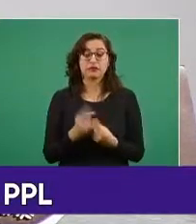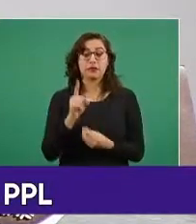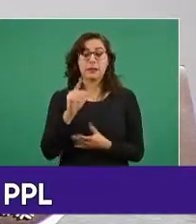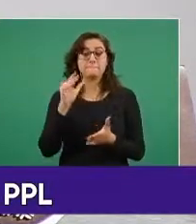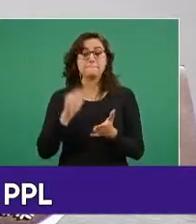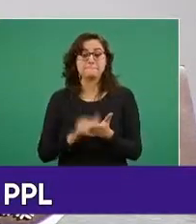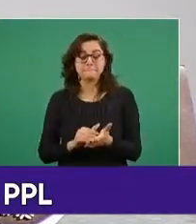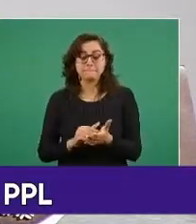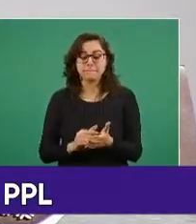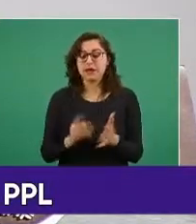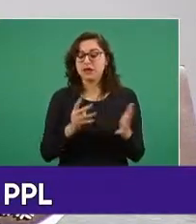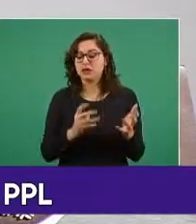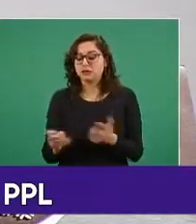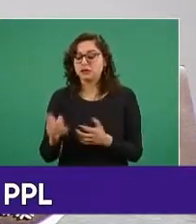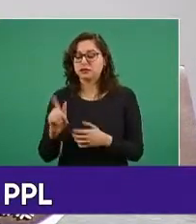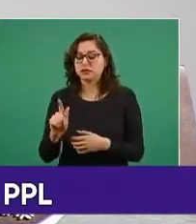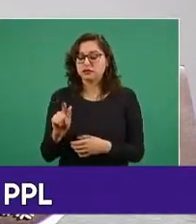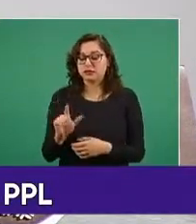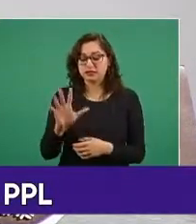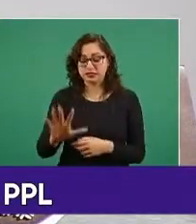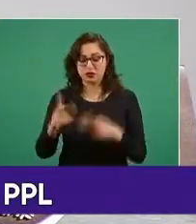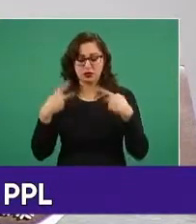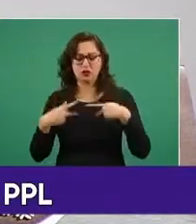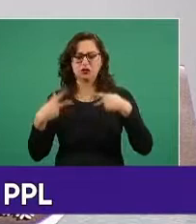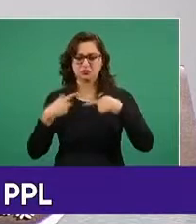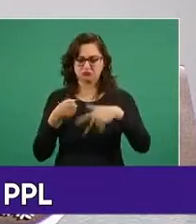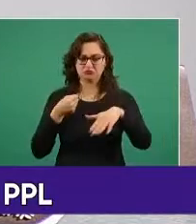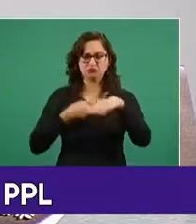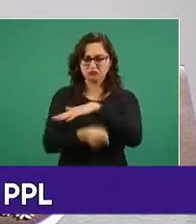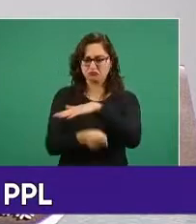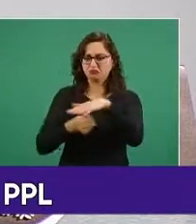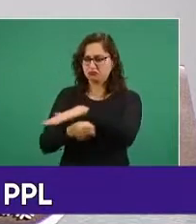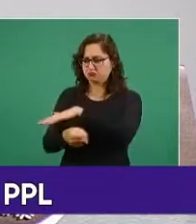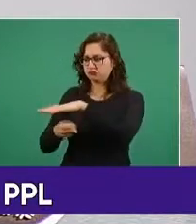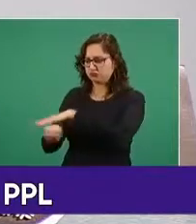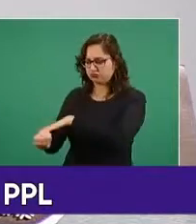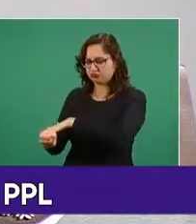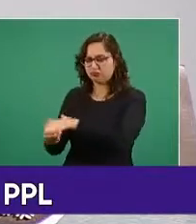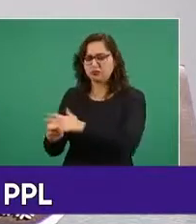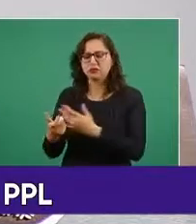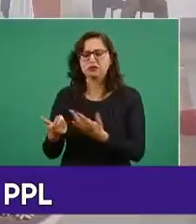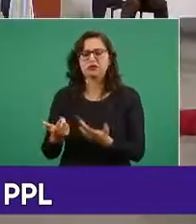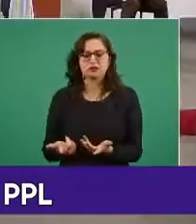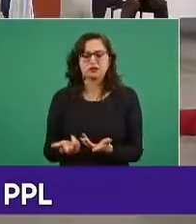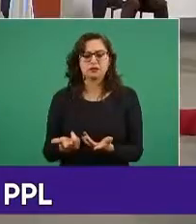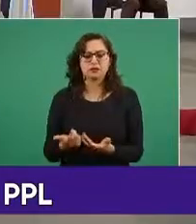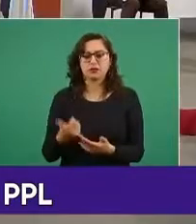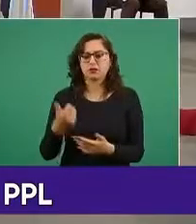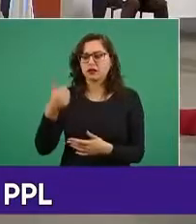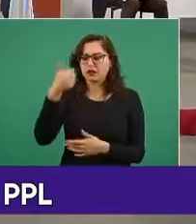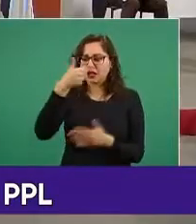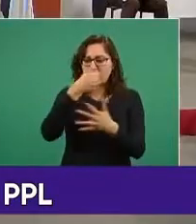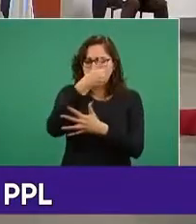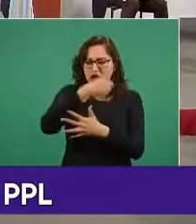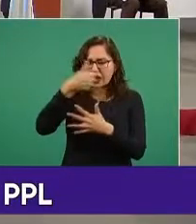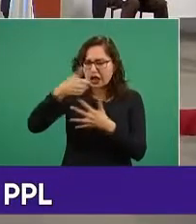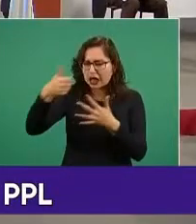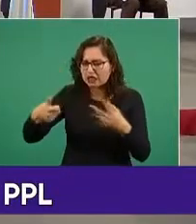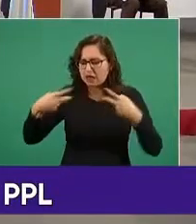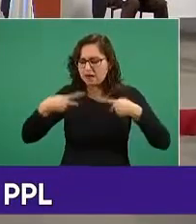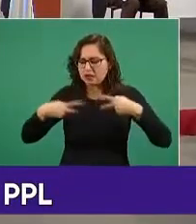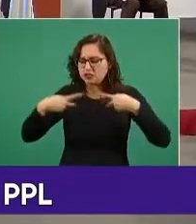está sujeto a una investigación o a renegociar contratos, según se expresó en la conferencia de esta